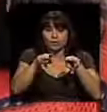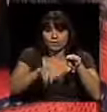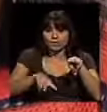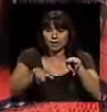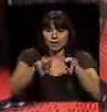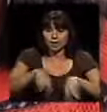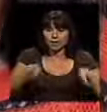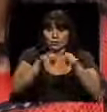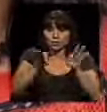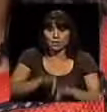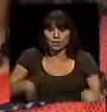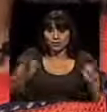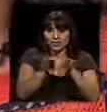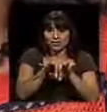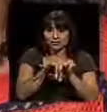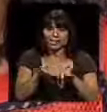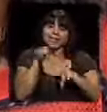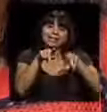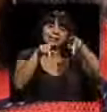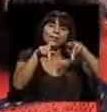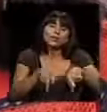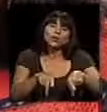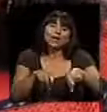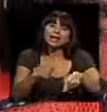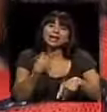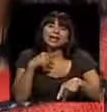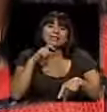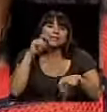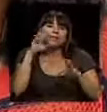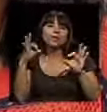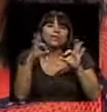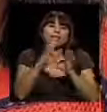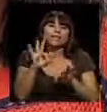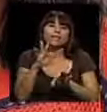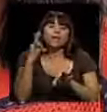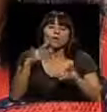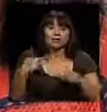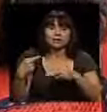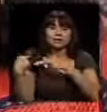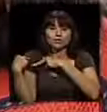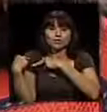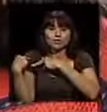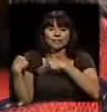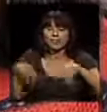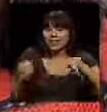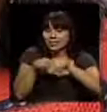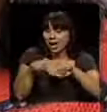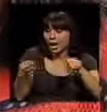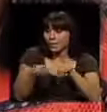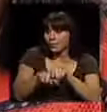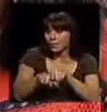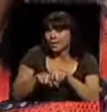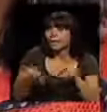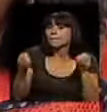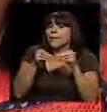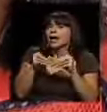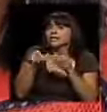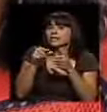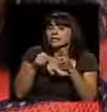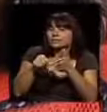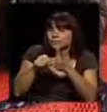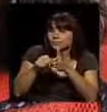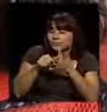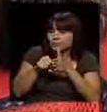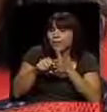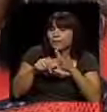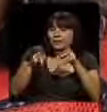persona viva responsablemente su sexualidad. Y si me lo permite, tal vez más en el caso de personas con discapacidad, donde las